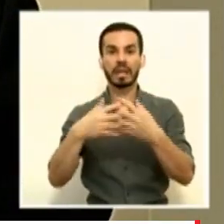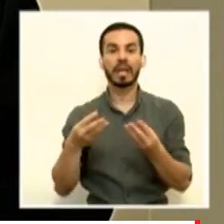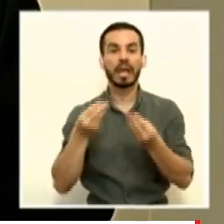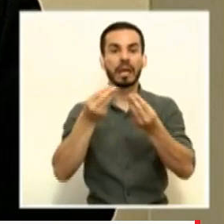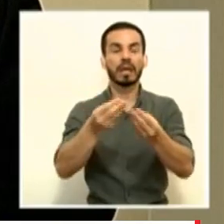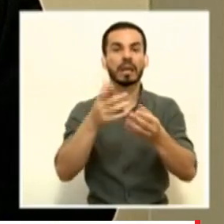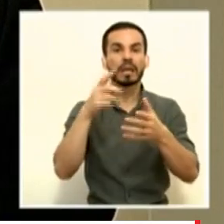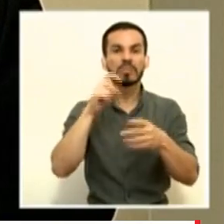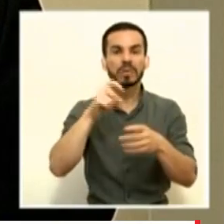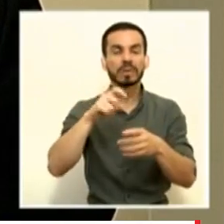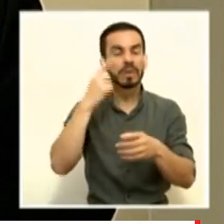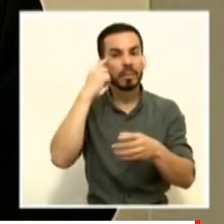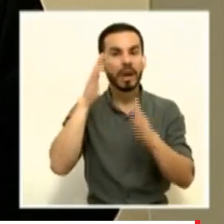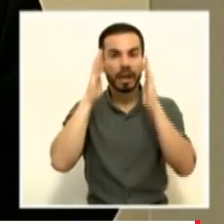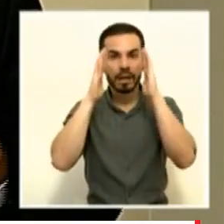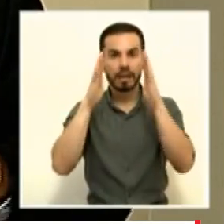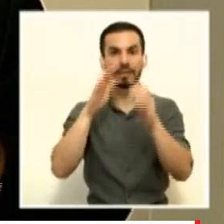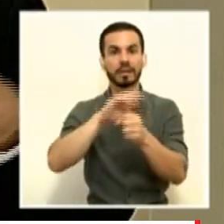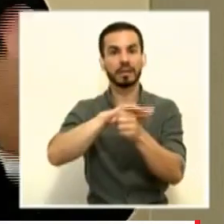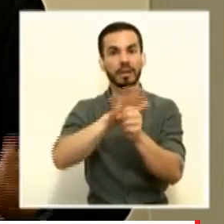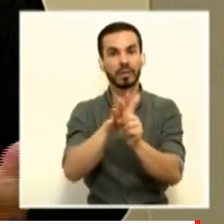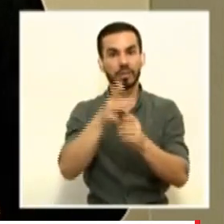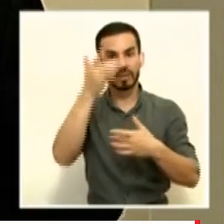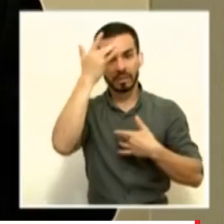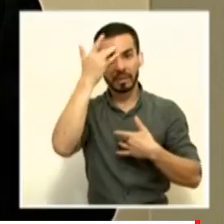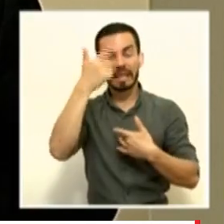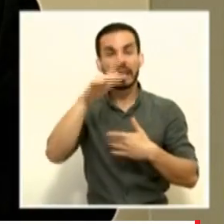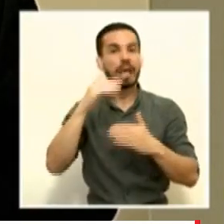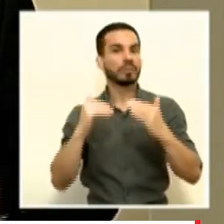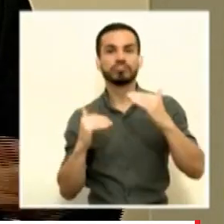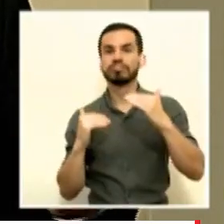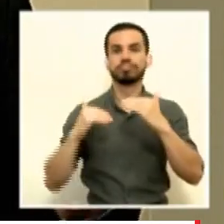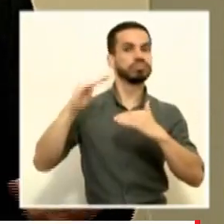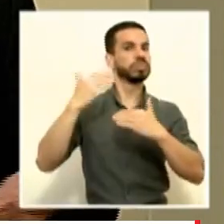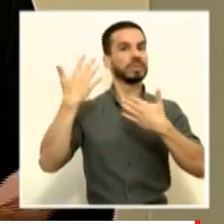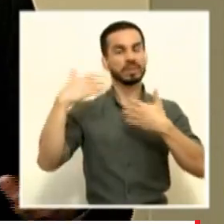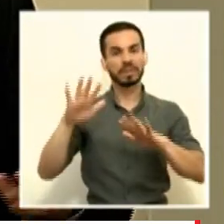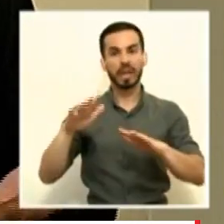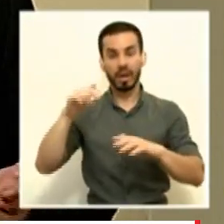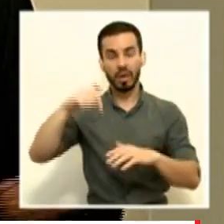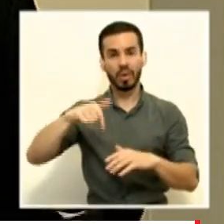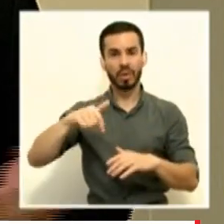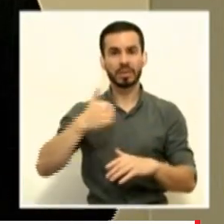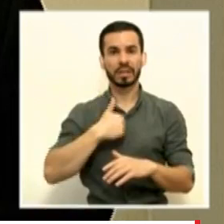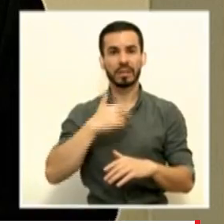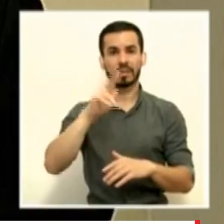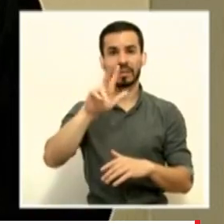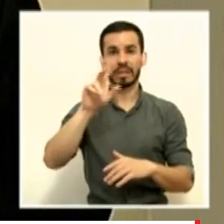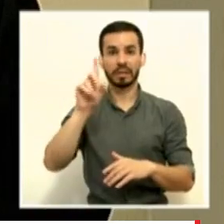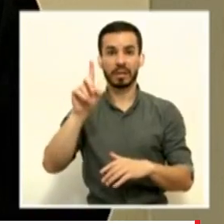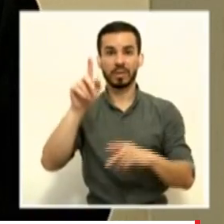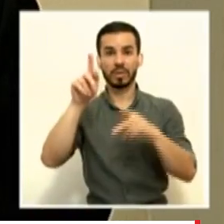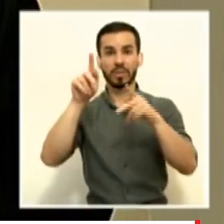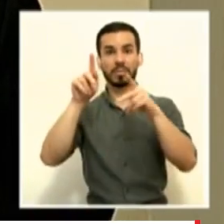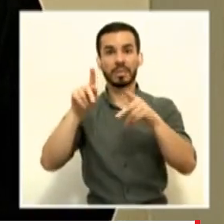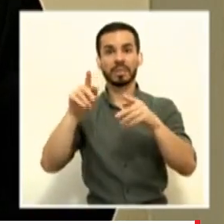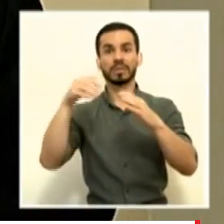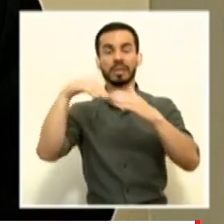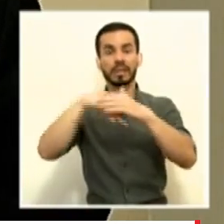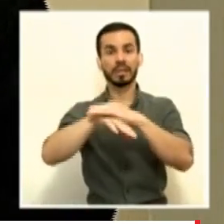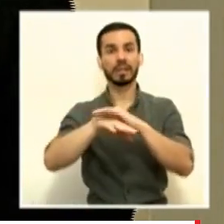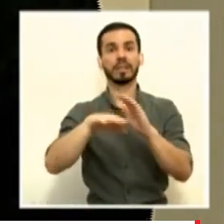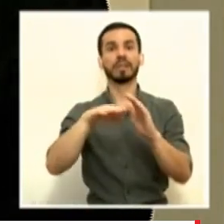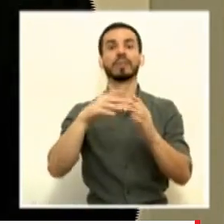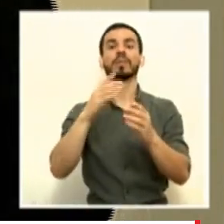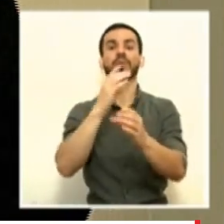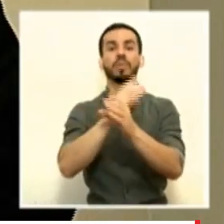para atender pacientes COVID. Ya esa capacidad se sobrepasó. Ahorita, de hecho, hoy creo que tenemos 31 pacientes en las unidades de